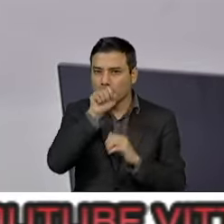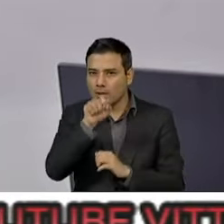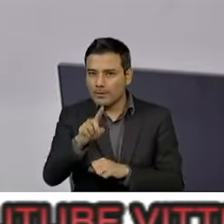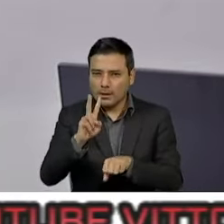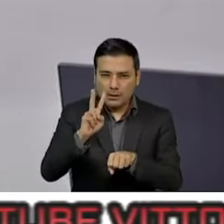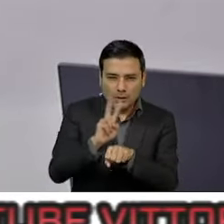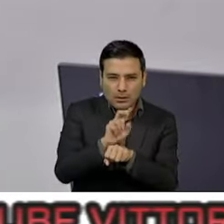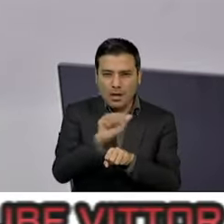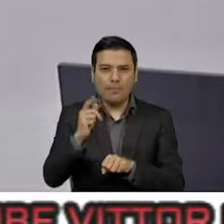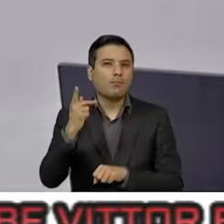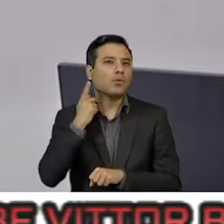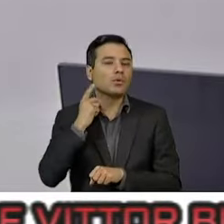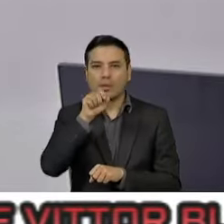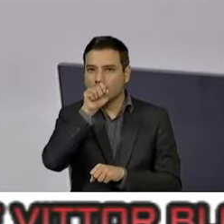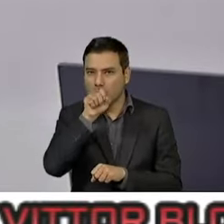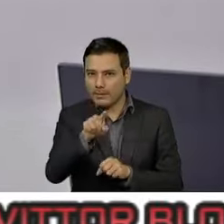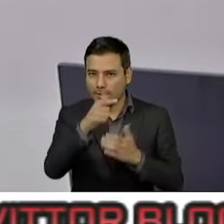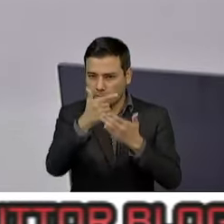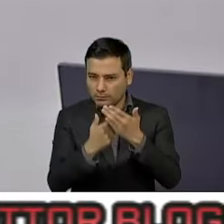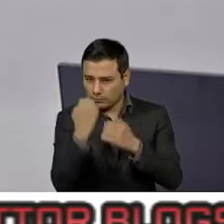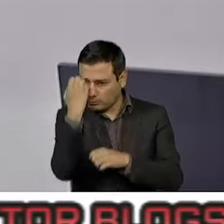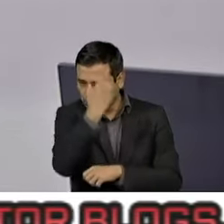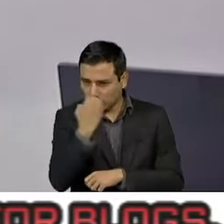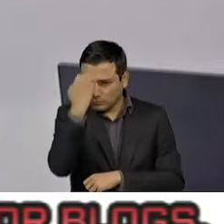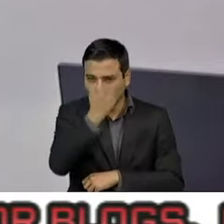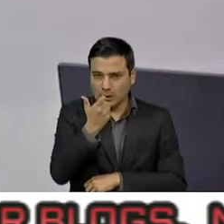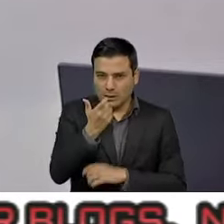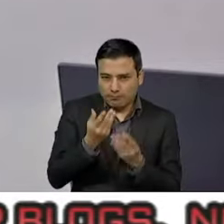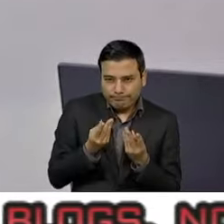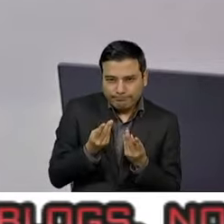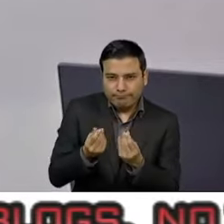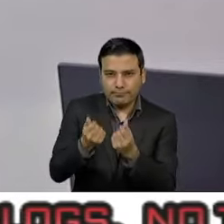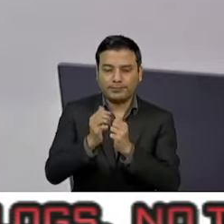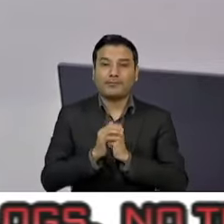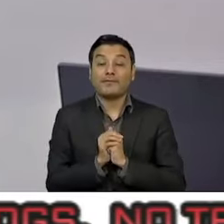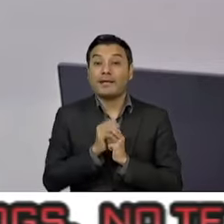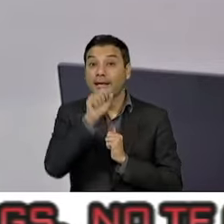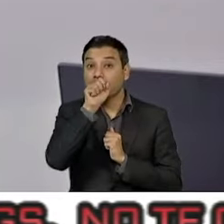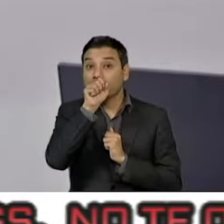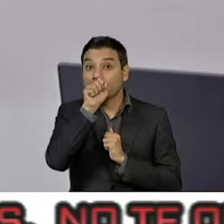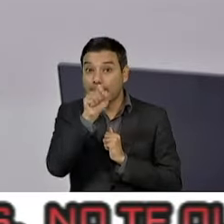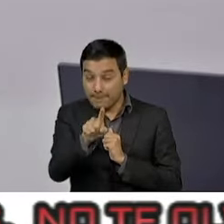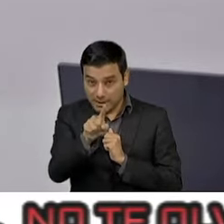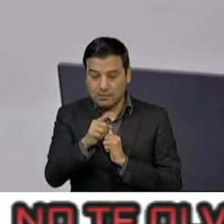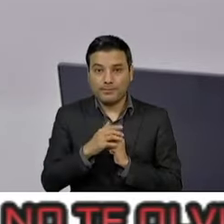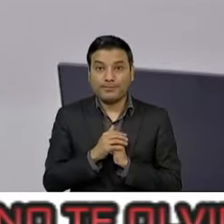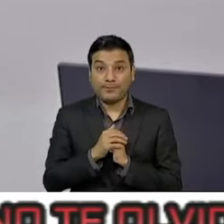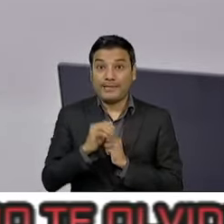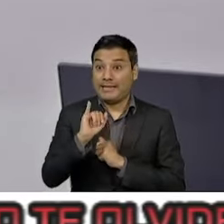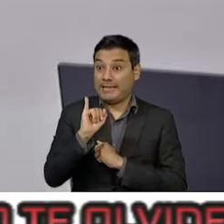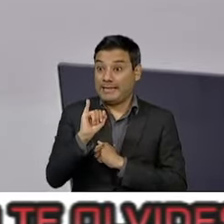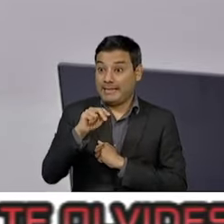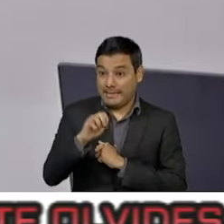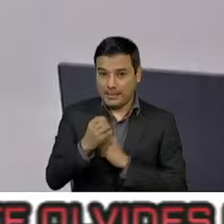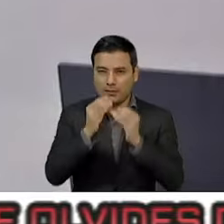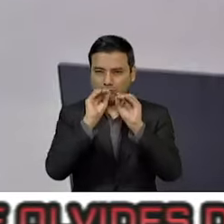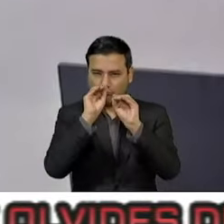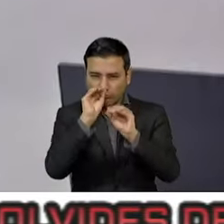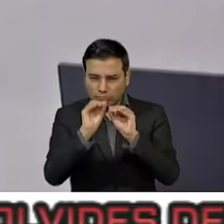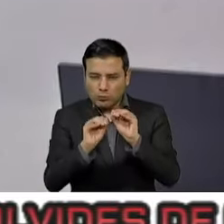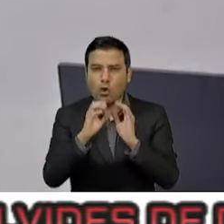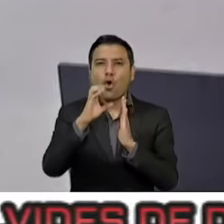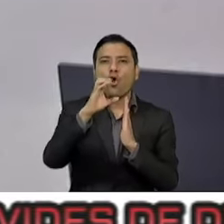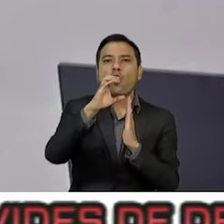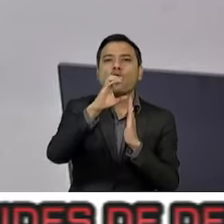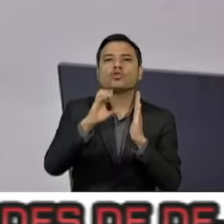y fiscalizar de manera efectiva los gastos de estos procesos. También por primera vez, el INE instrumentó la reforma